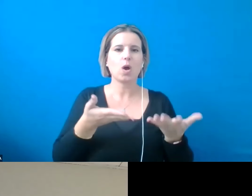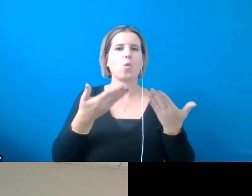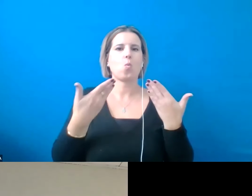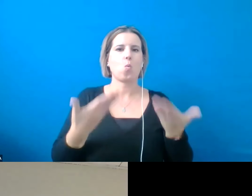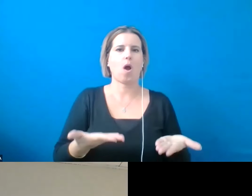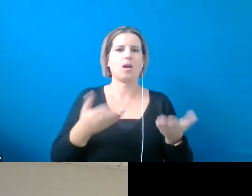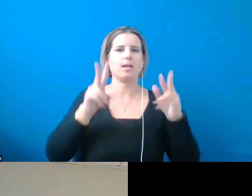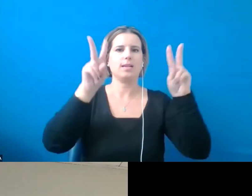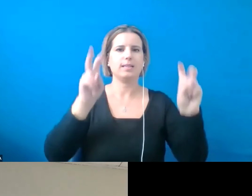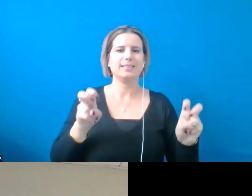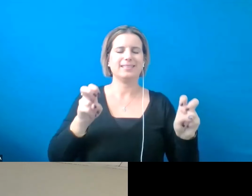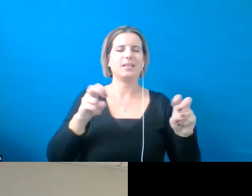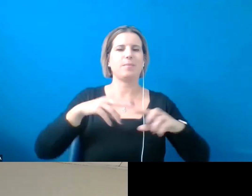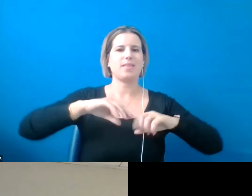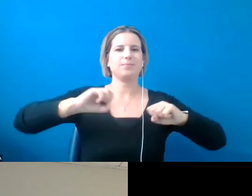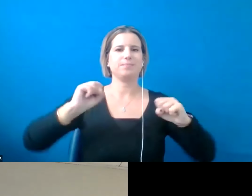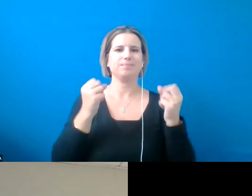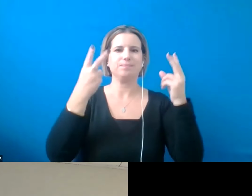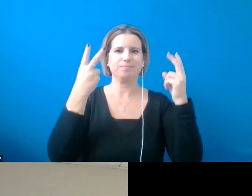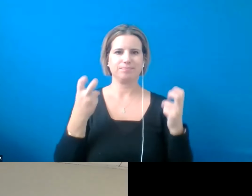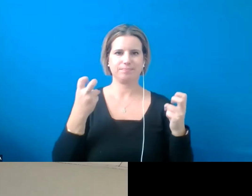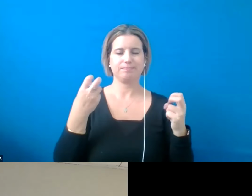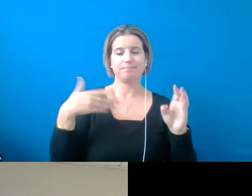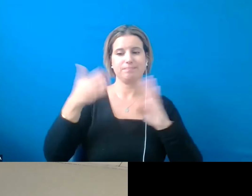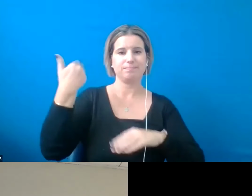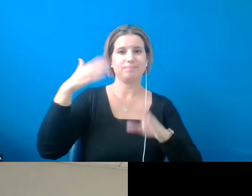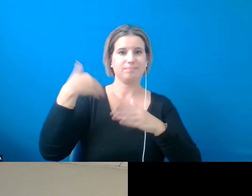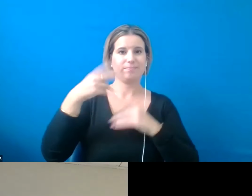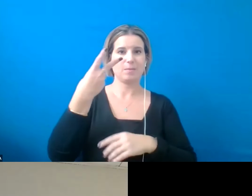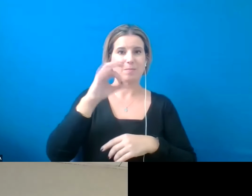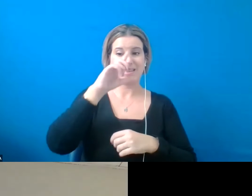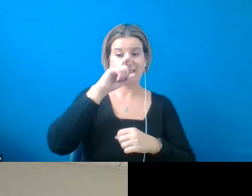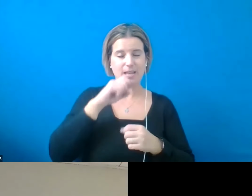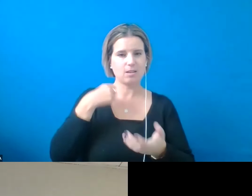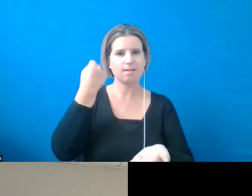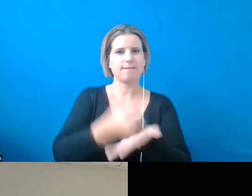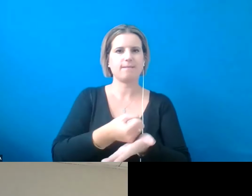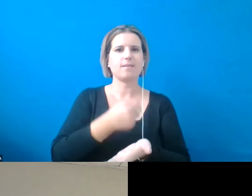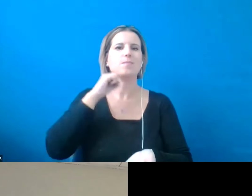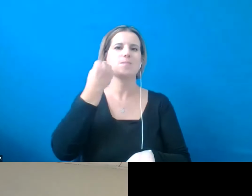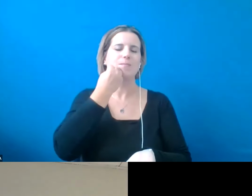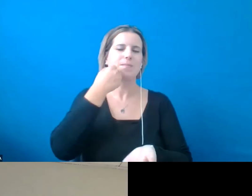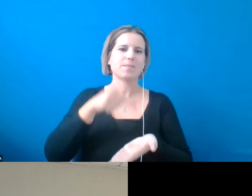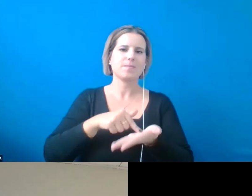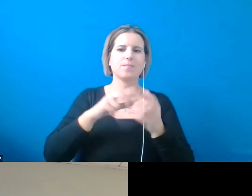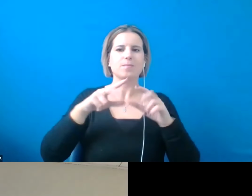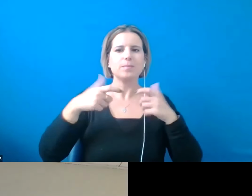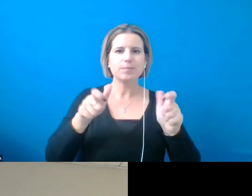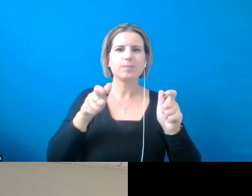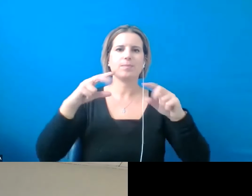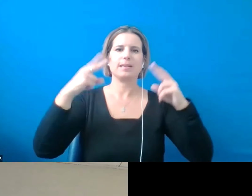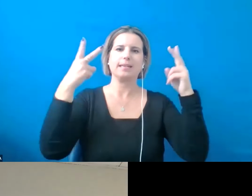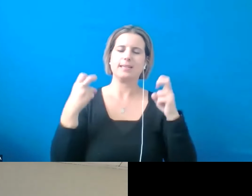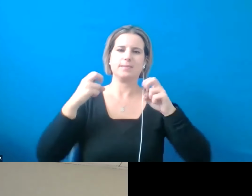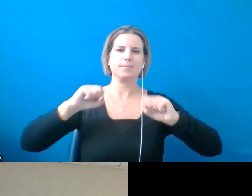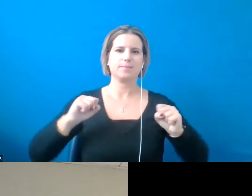el tema de los ingresos desde hace 20 años llevamos reclamando una unidad de ingresos específica para niños